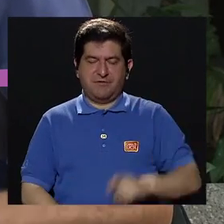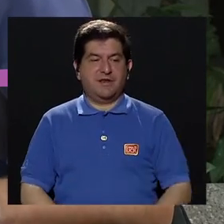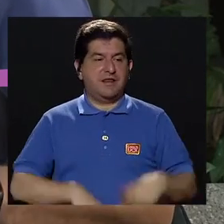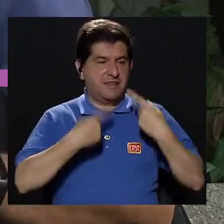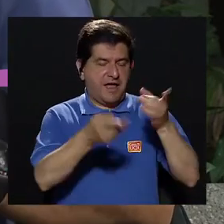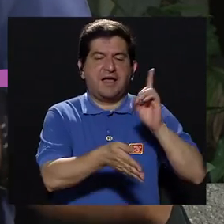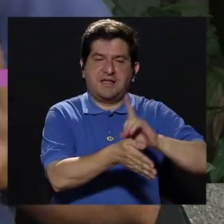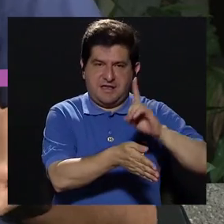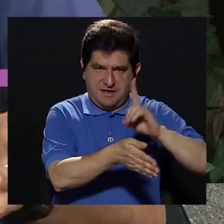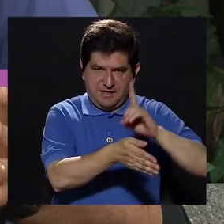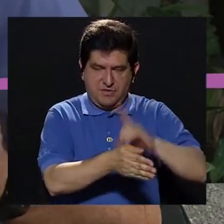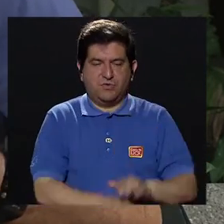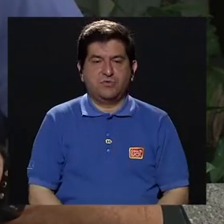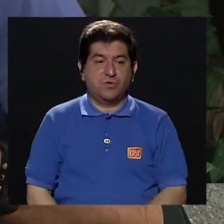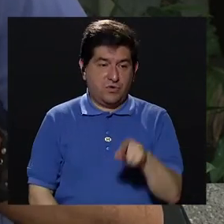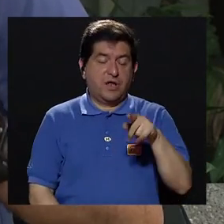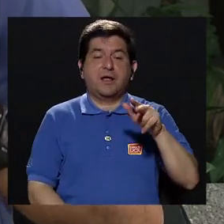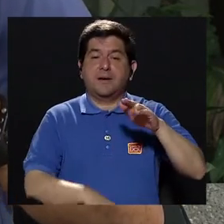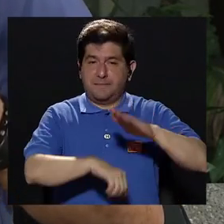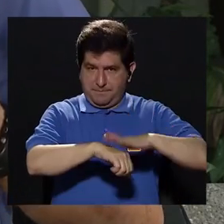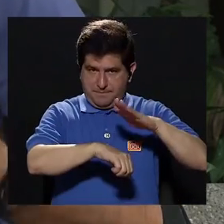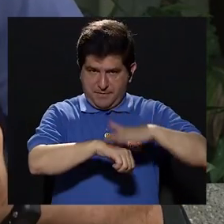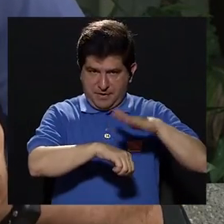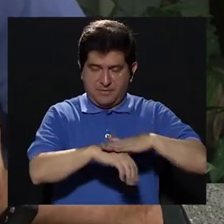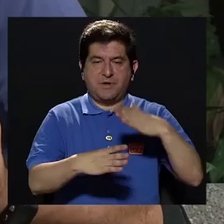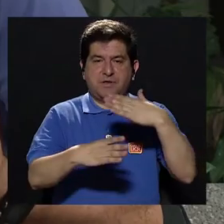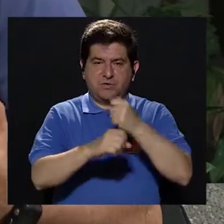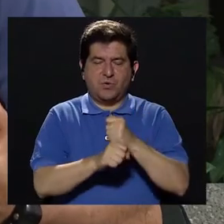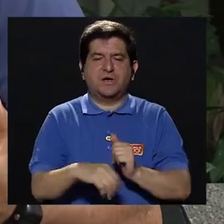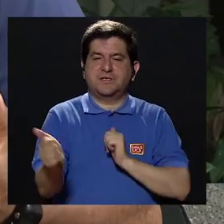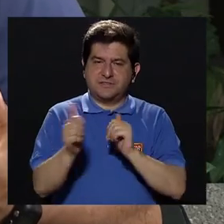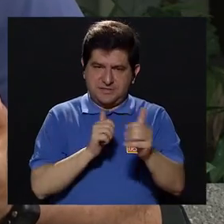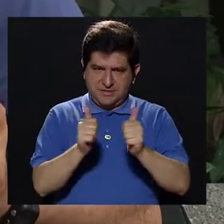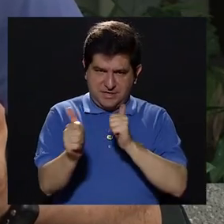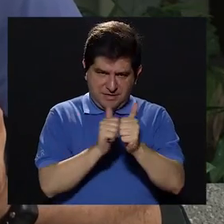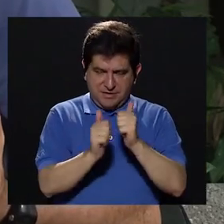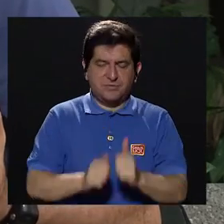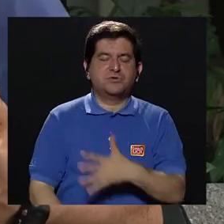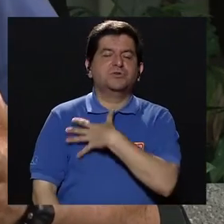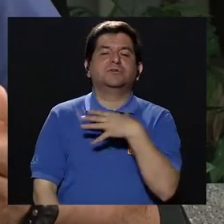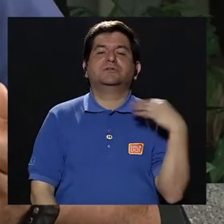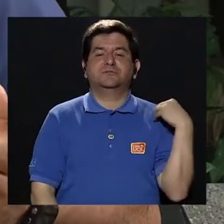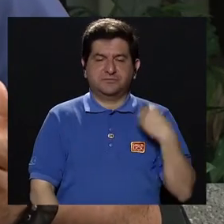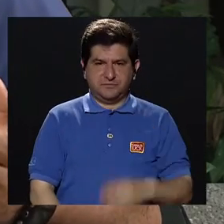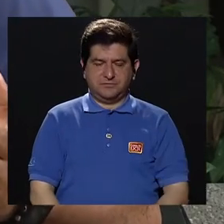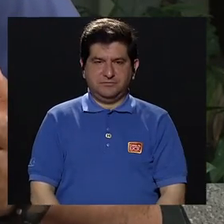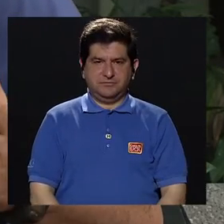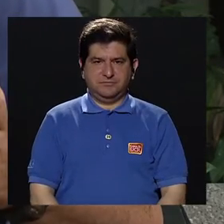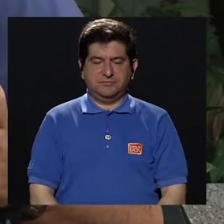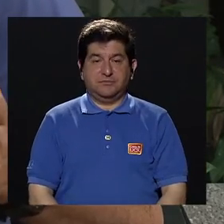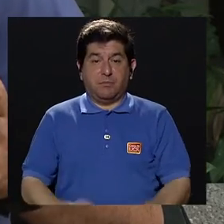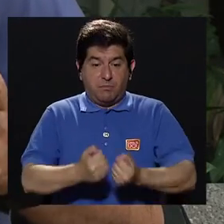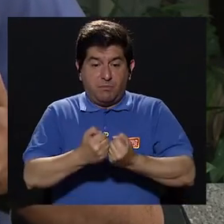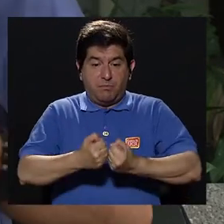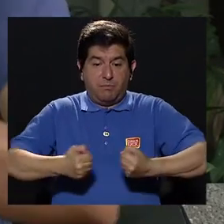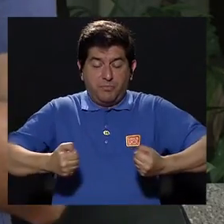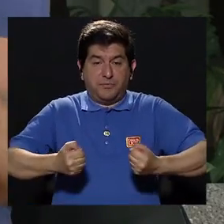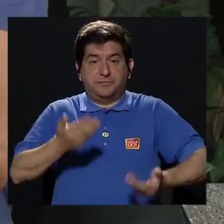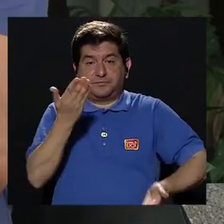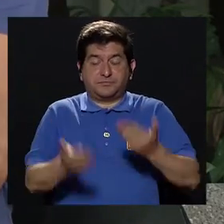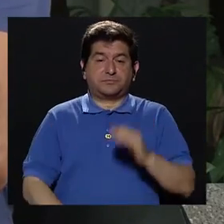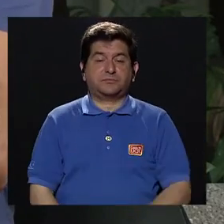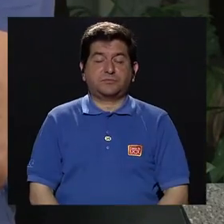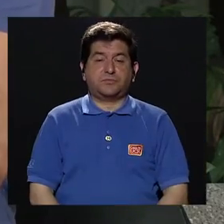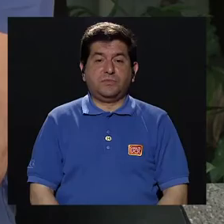que ir a donde el médico para que nos dé autorización de realizar el ejercicio que más nos gusta, porque con la obesidad